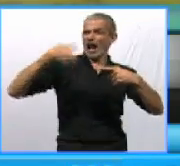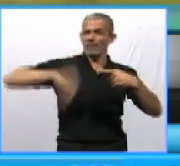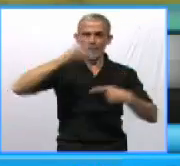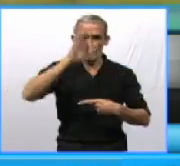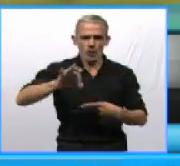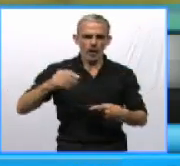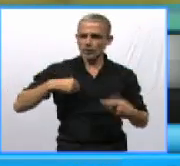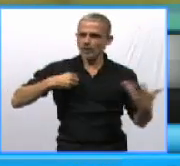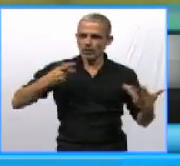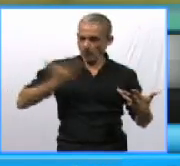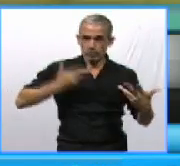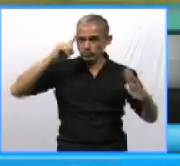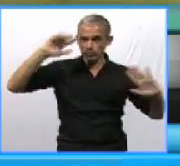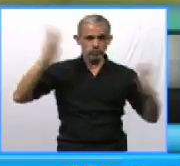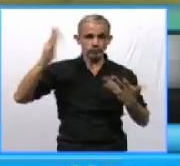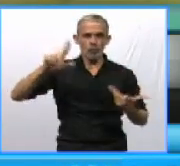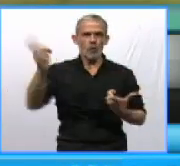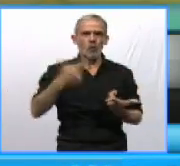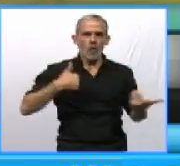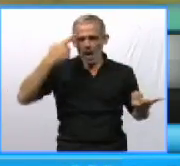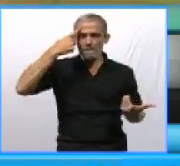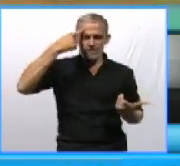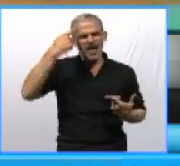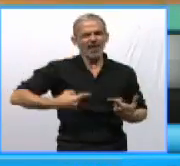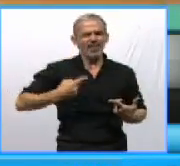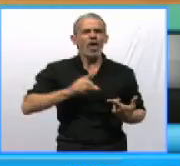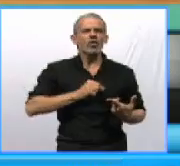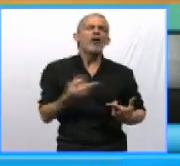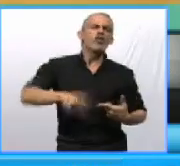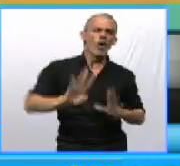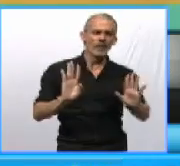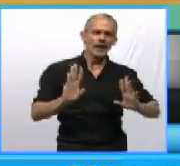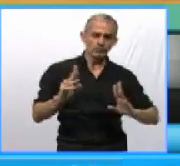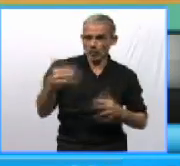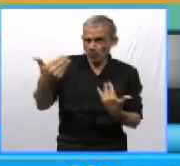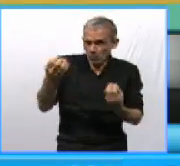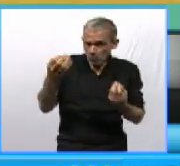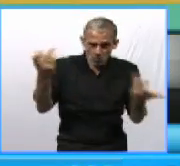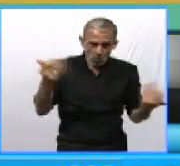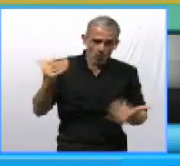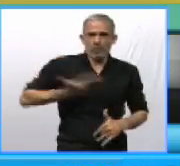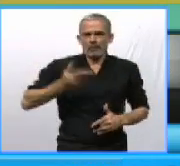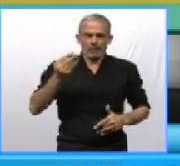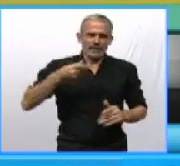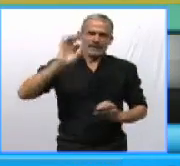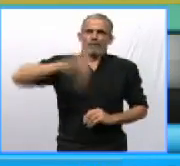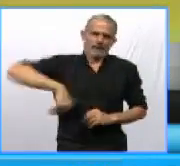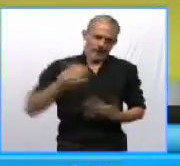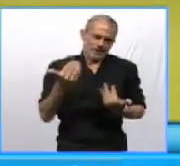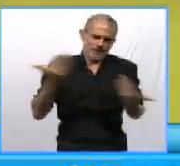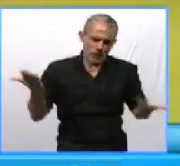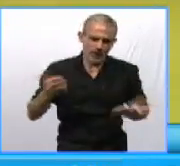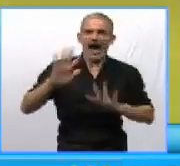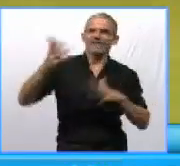que uno lo siente más duro todavía, pero creo que es algo que puede pasar y hay que saber que se puede perder, que a